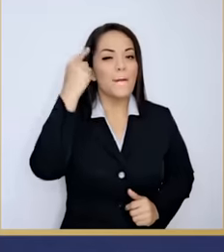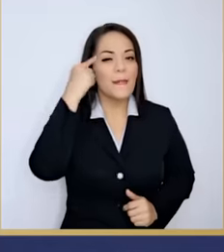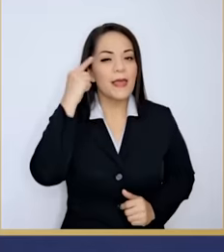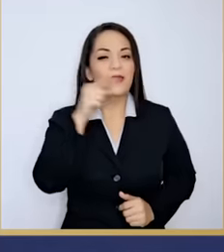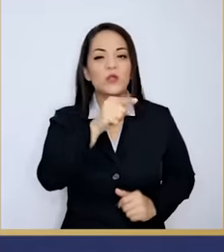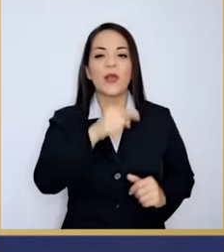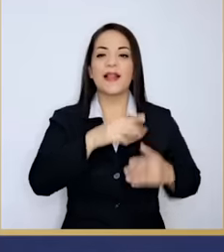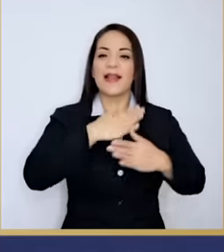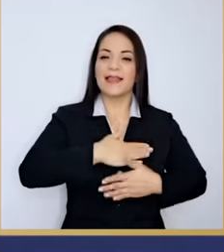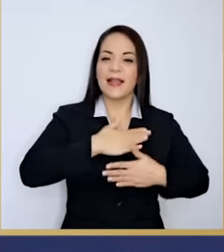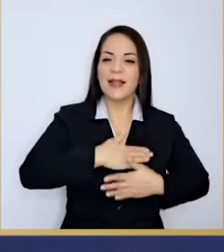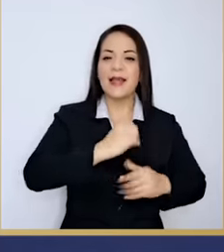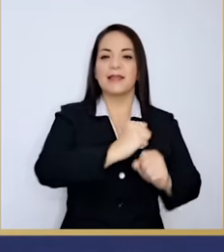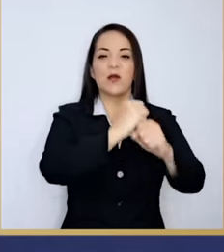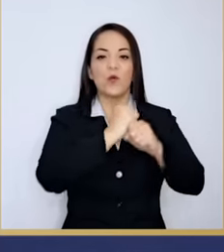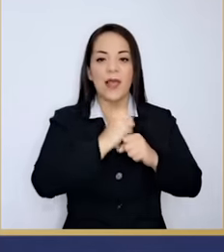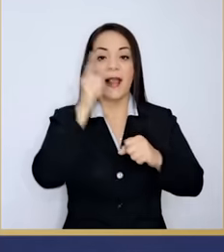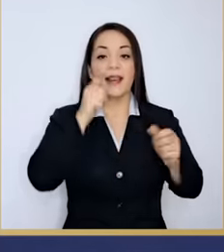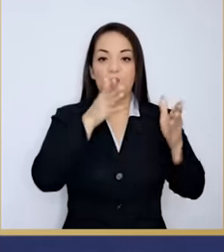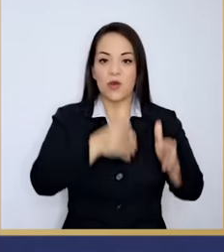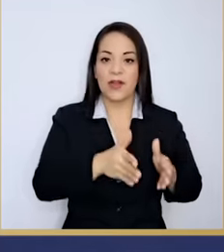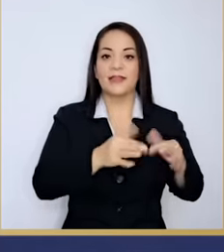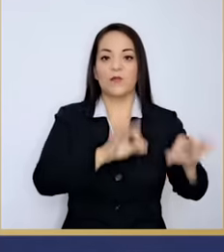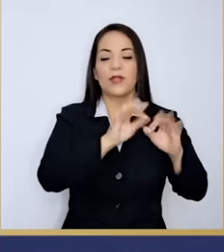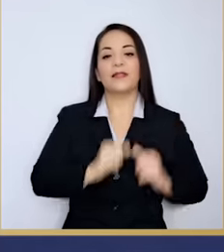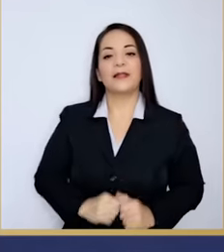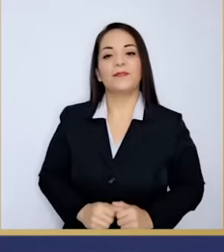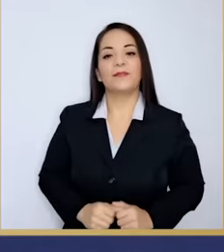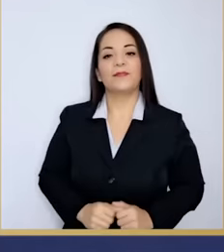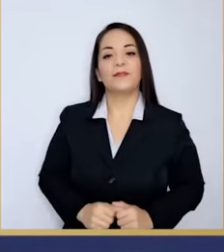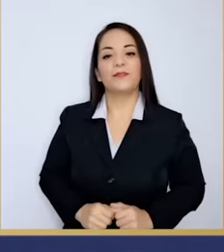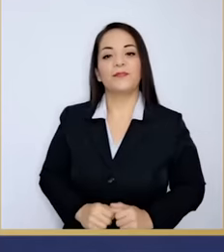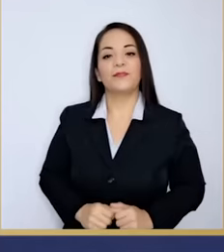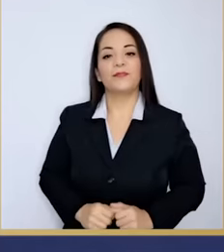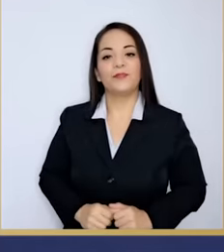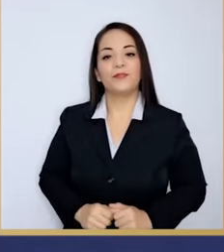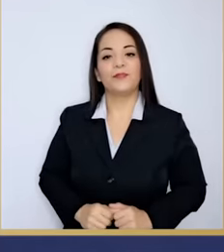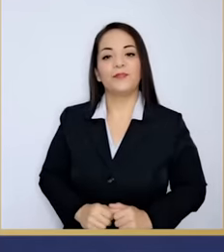empezando. Pienso de que en la tranquilidad, en la seguridad de los limonenses.